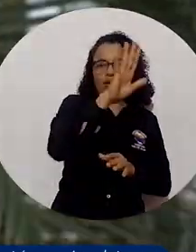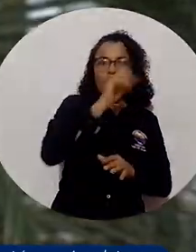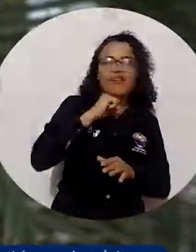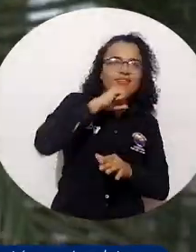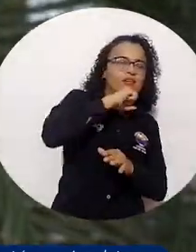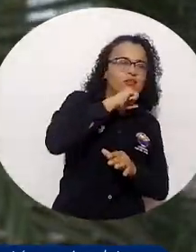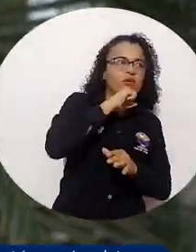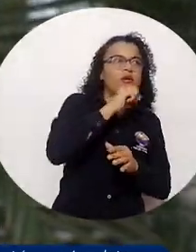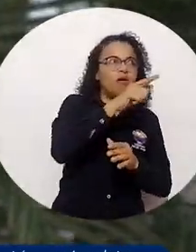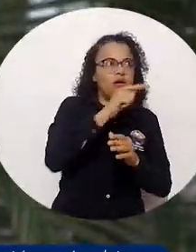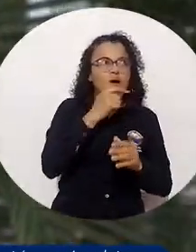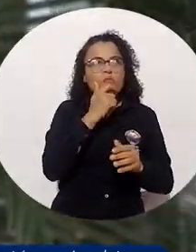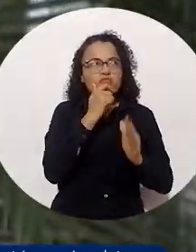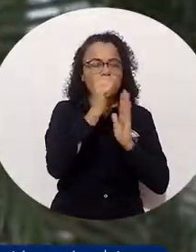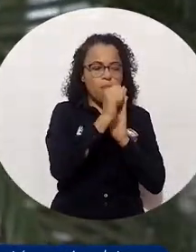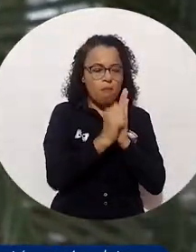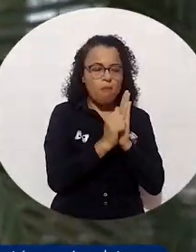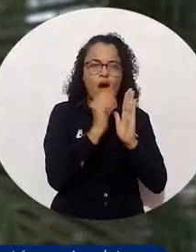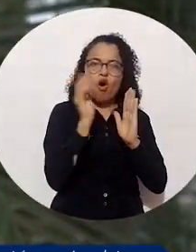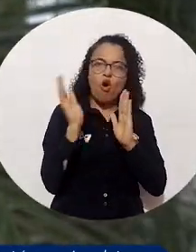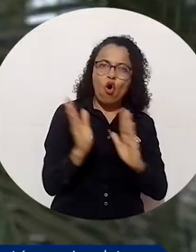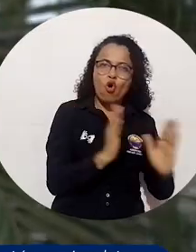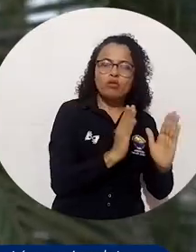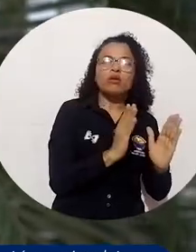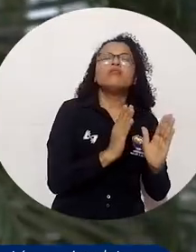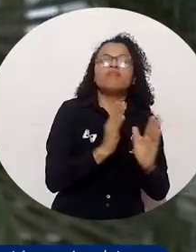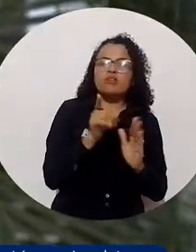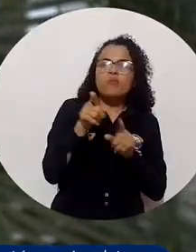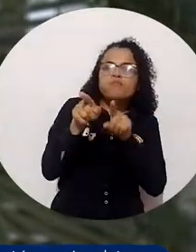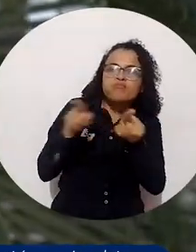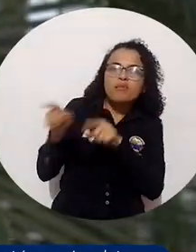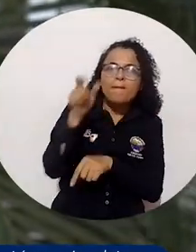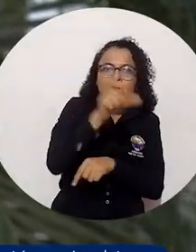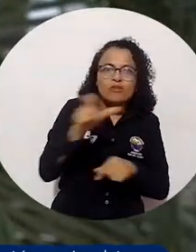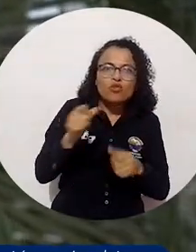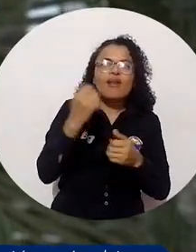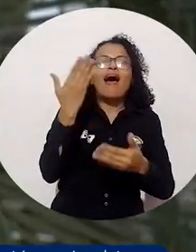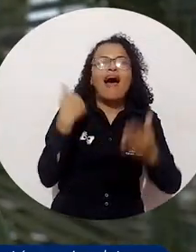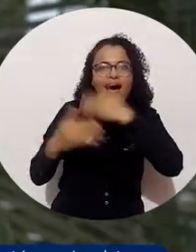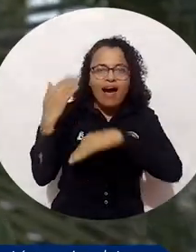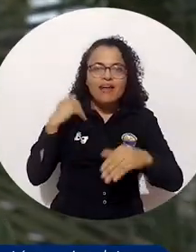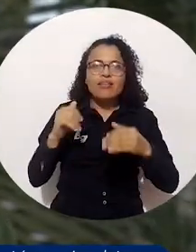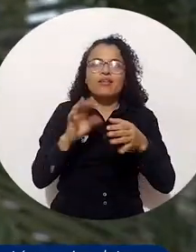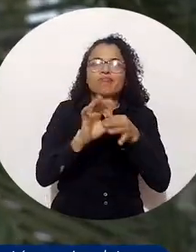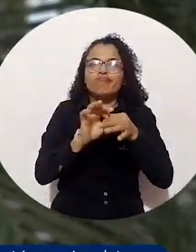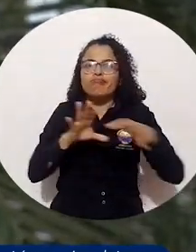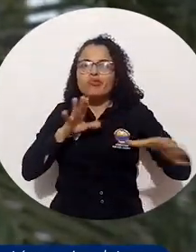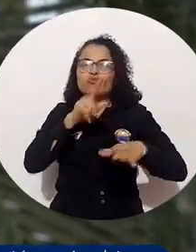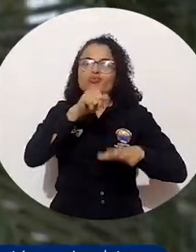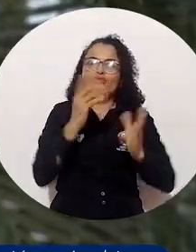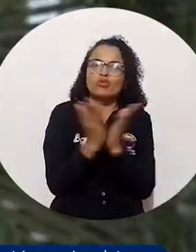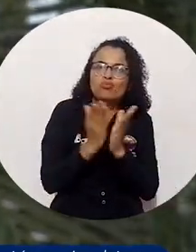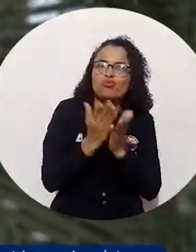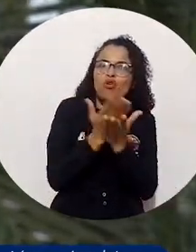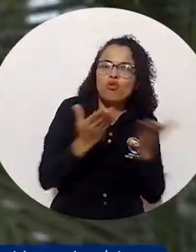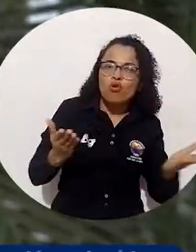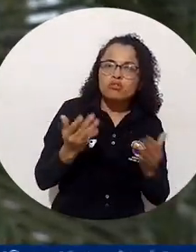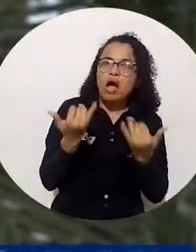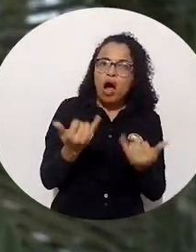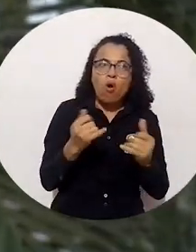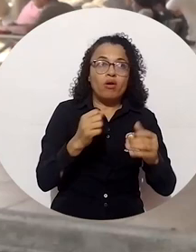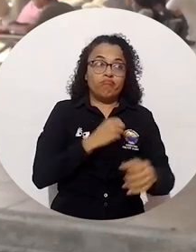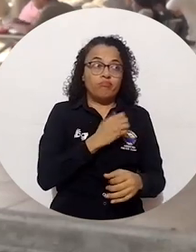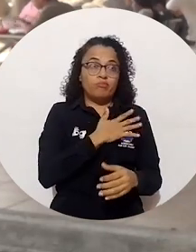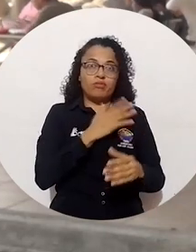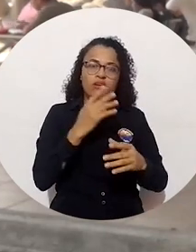ejemplo, 30 personas que estaban desconectadas del mundo académico y que ven ahora una gran oportunidad para fortalecerse como